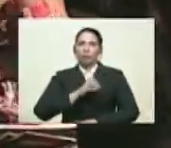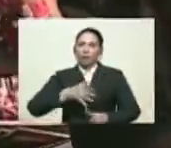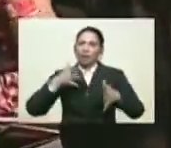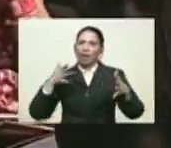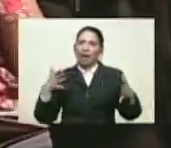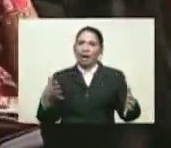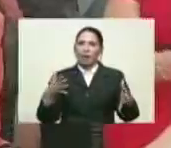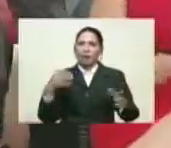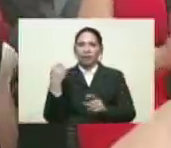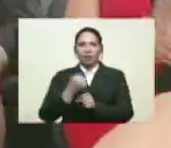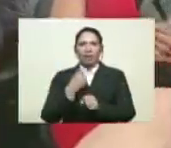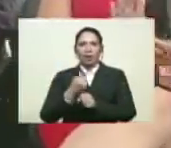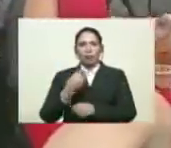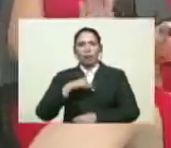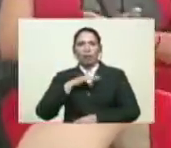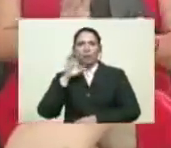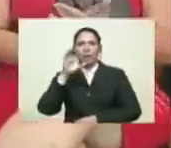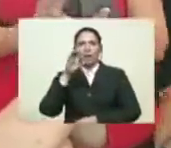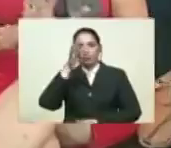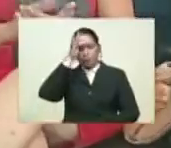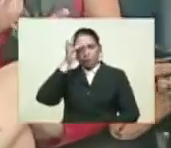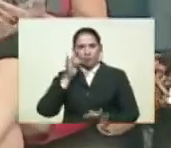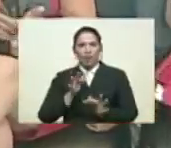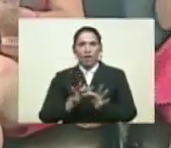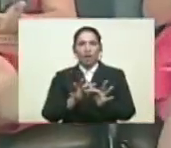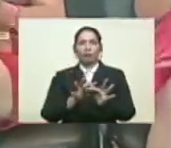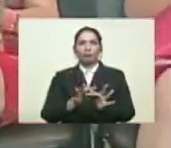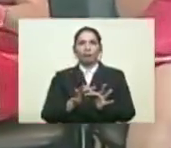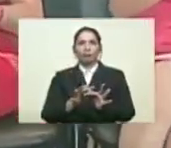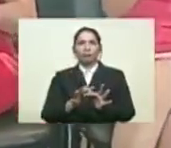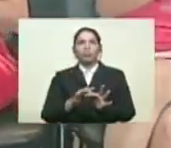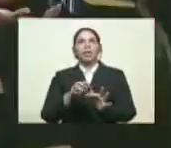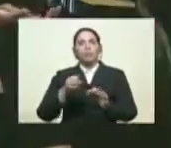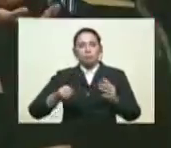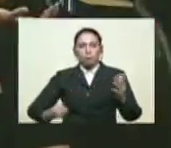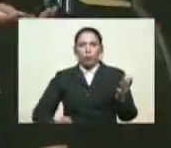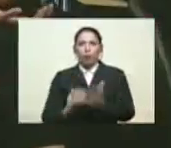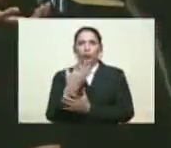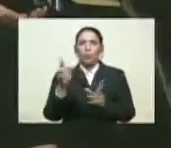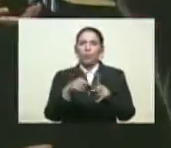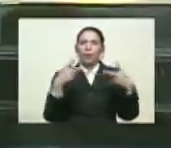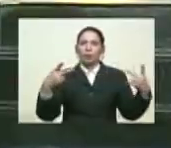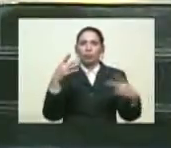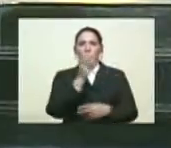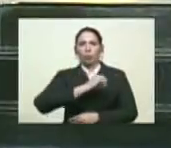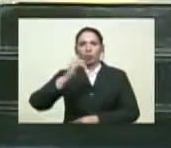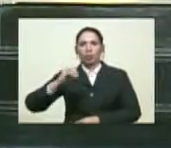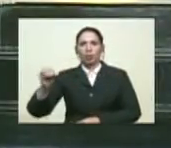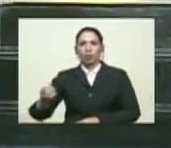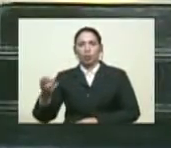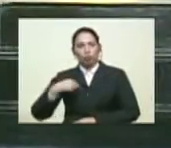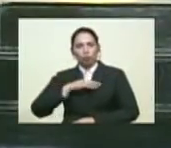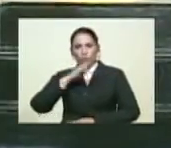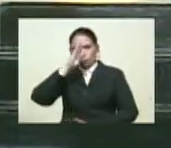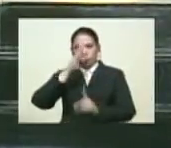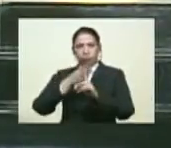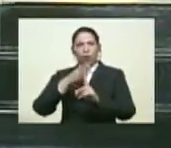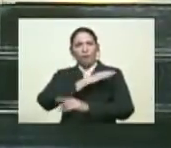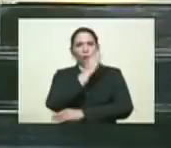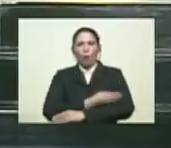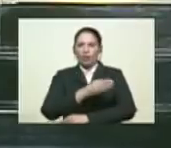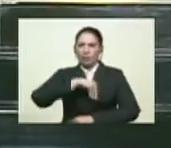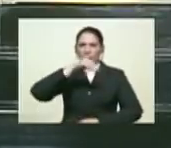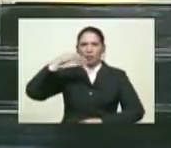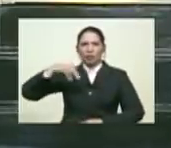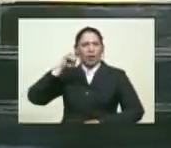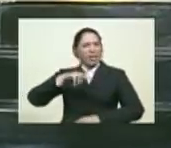patria. Con la misma fe indeclinable con que se fundó el Correo del Orinoco, vayamos con su fuerza espiritual. Nada ni